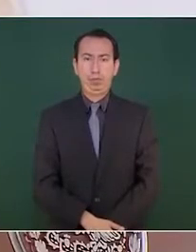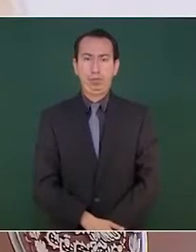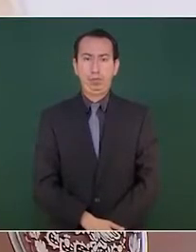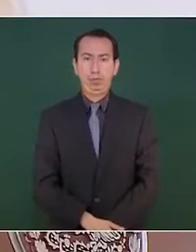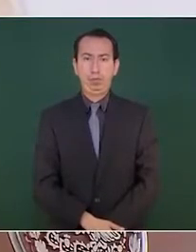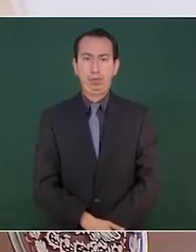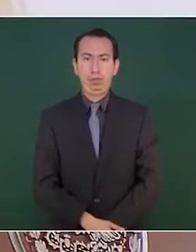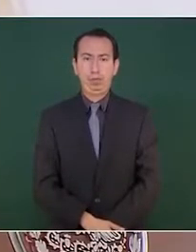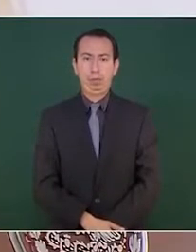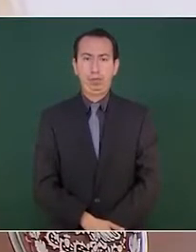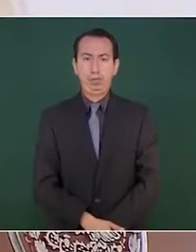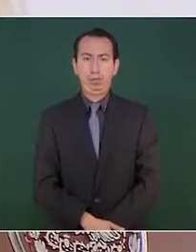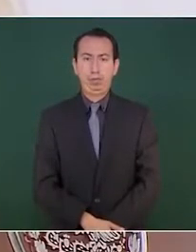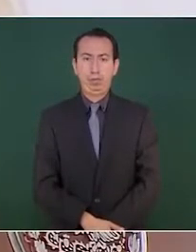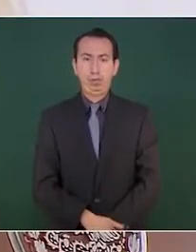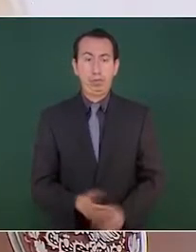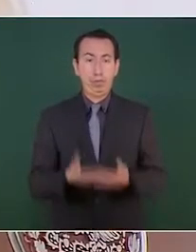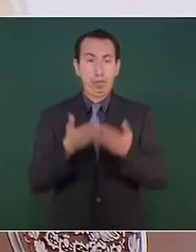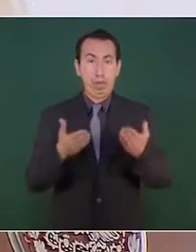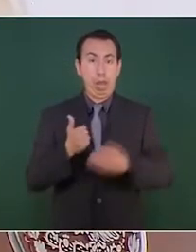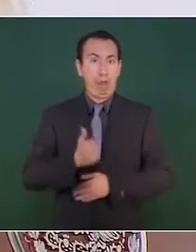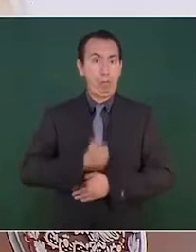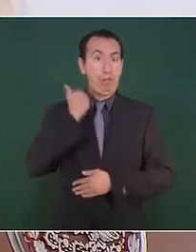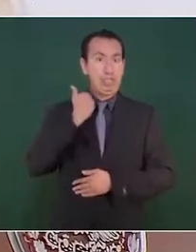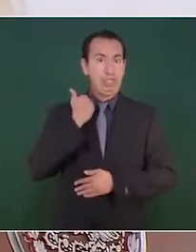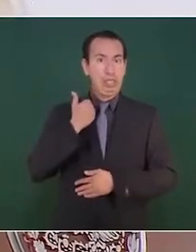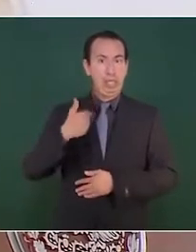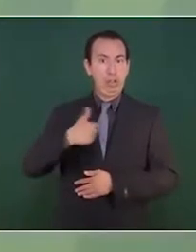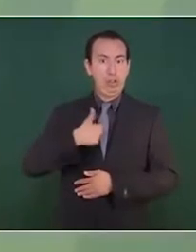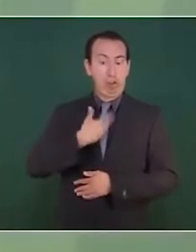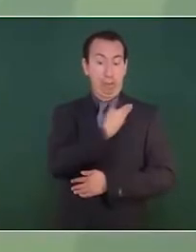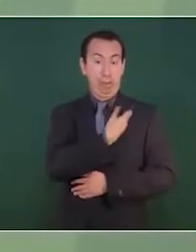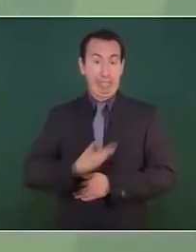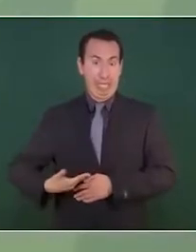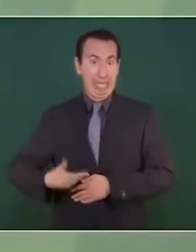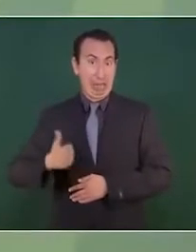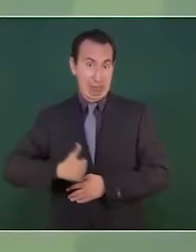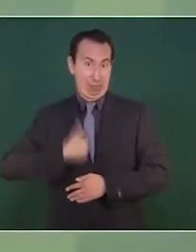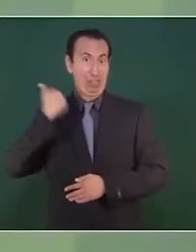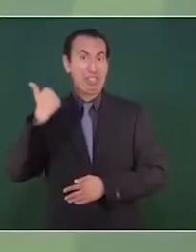utilizar el gobierno para